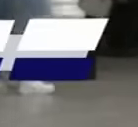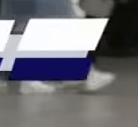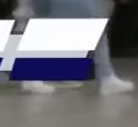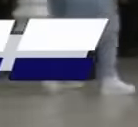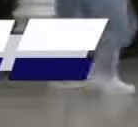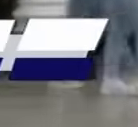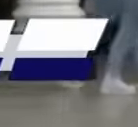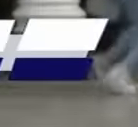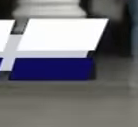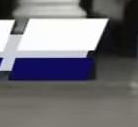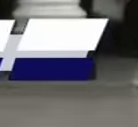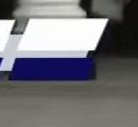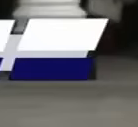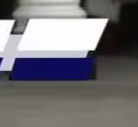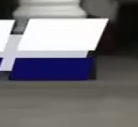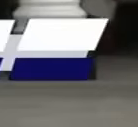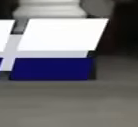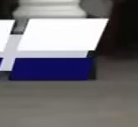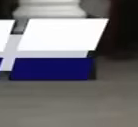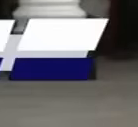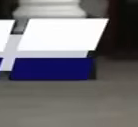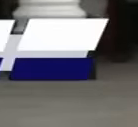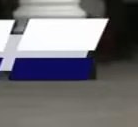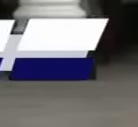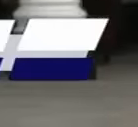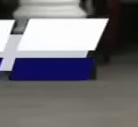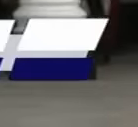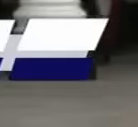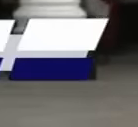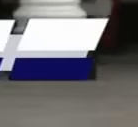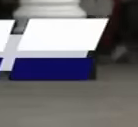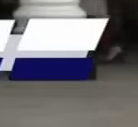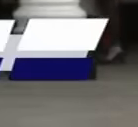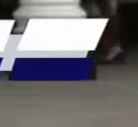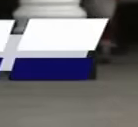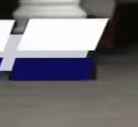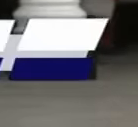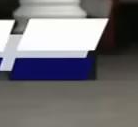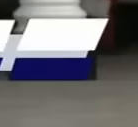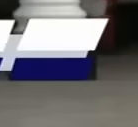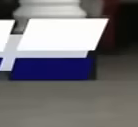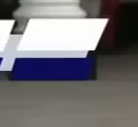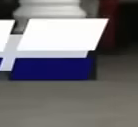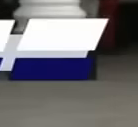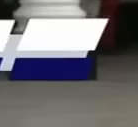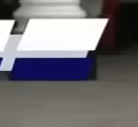la República de Madagascar, la República de Mauricio, la República de Seychelles